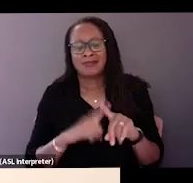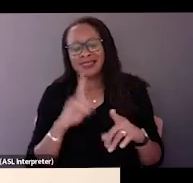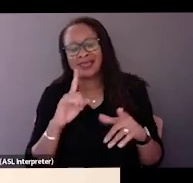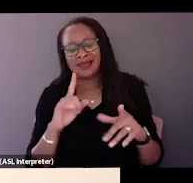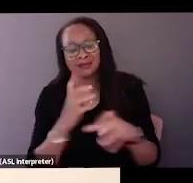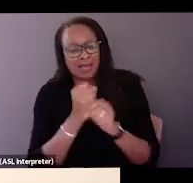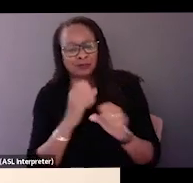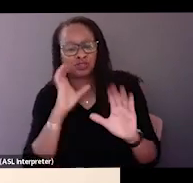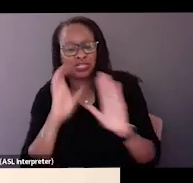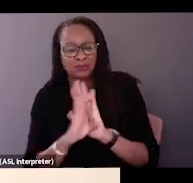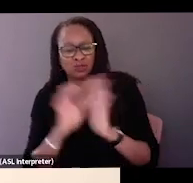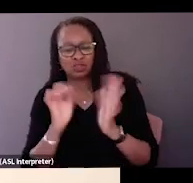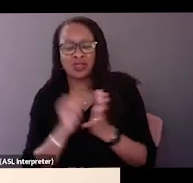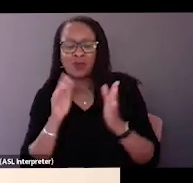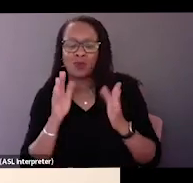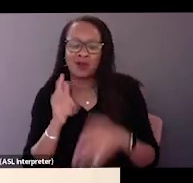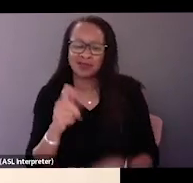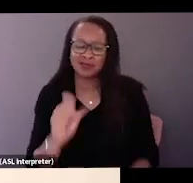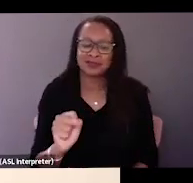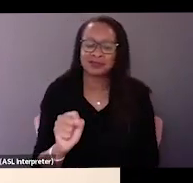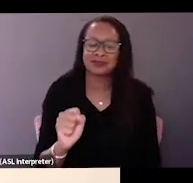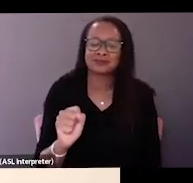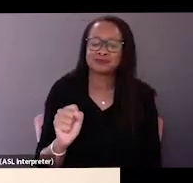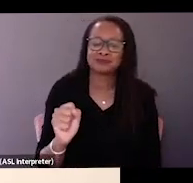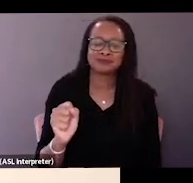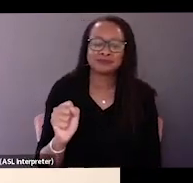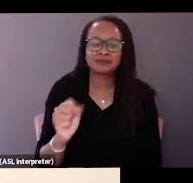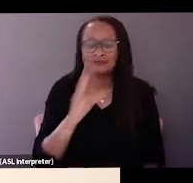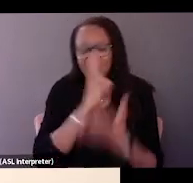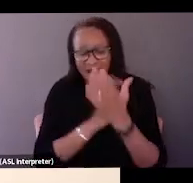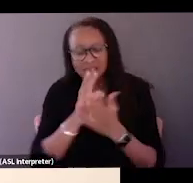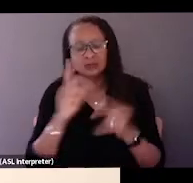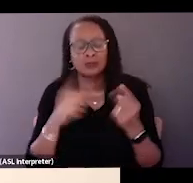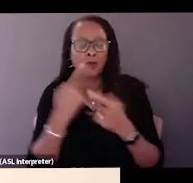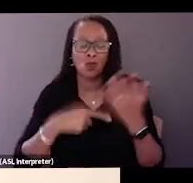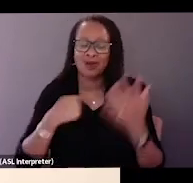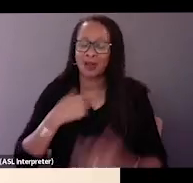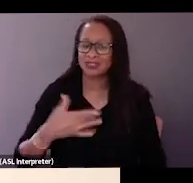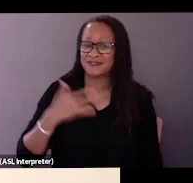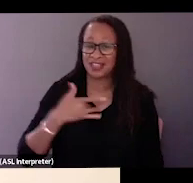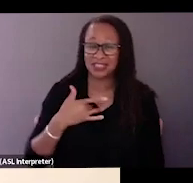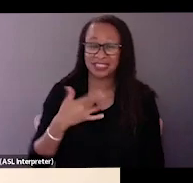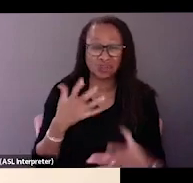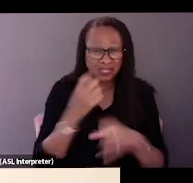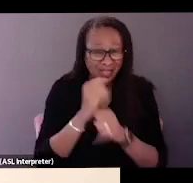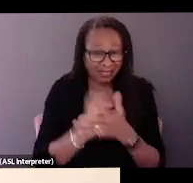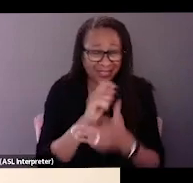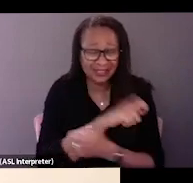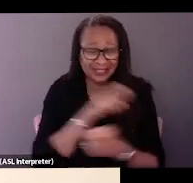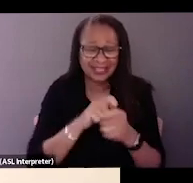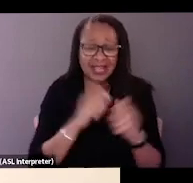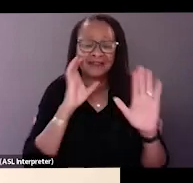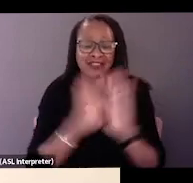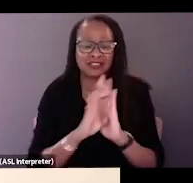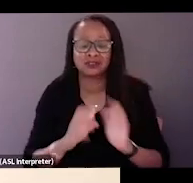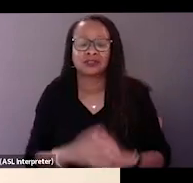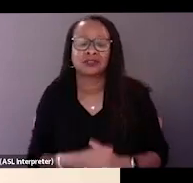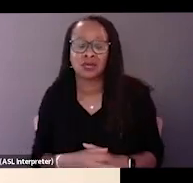imagen, un registro que capturara que fuera fiel a todo esto que estaba sintiendo,